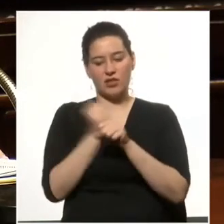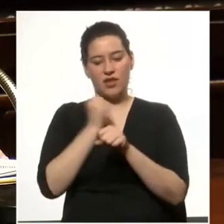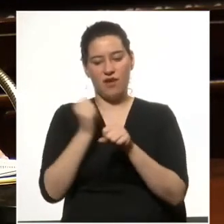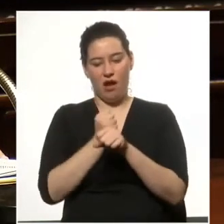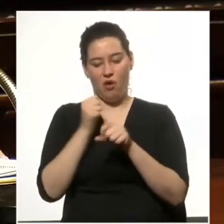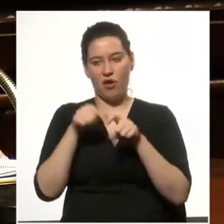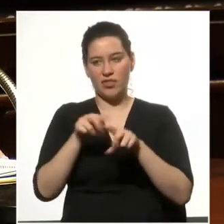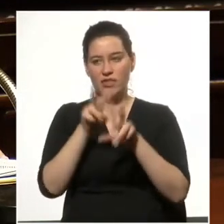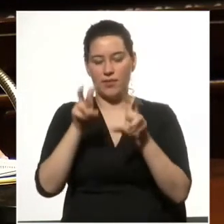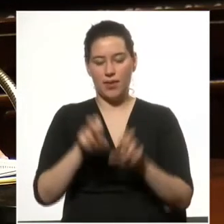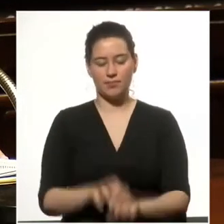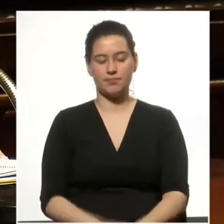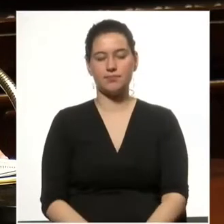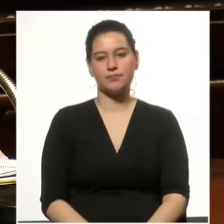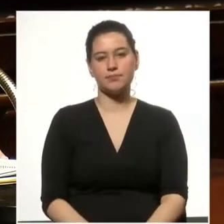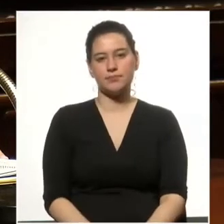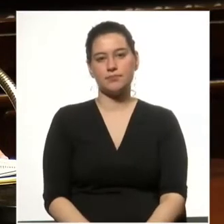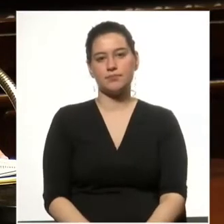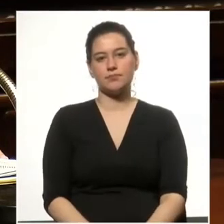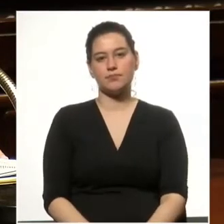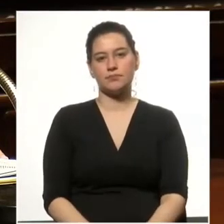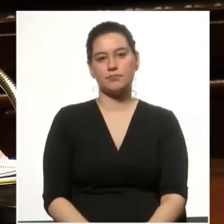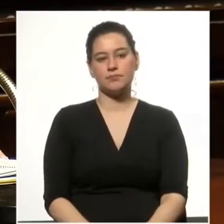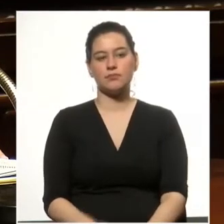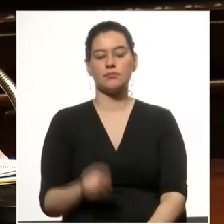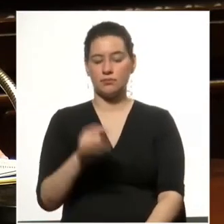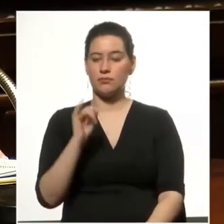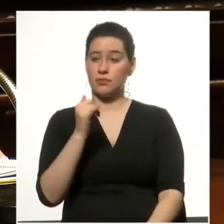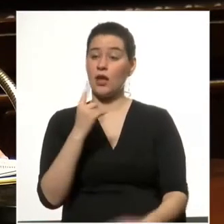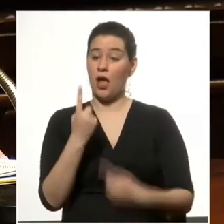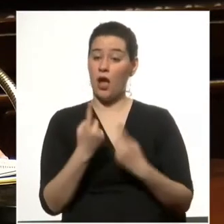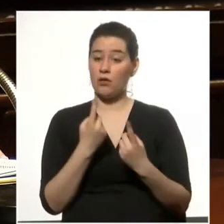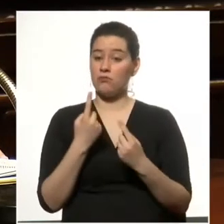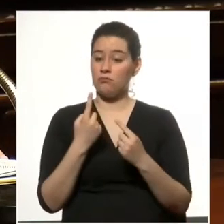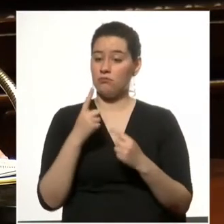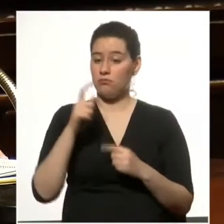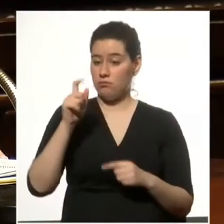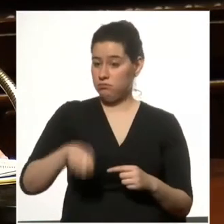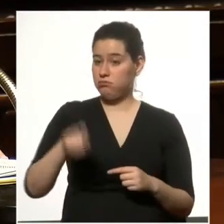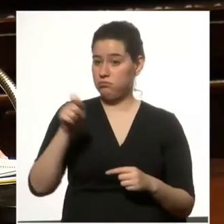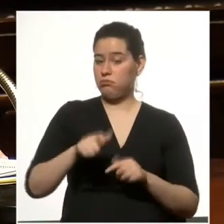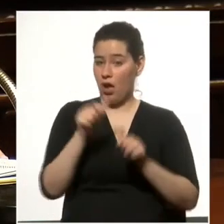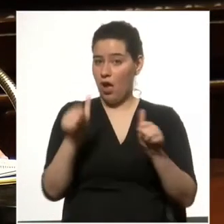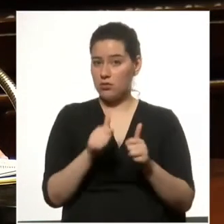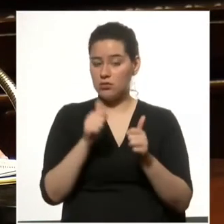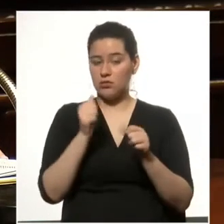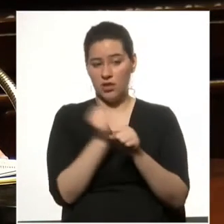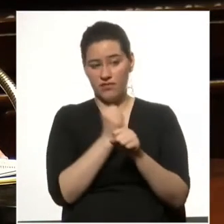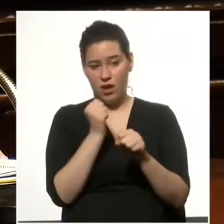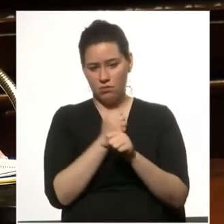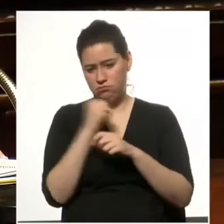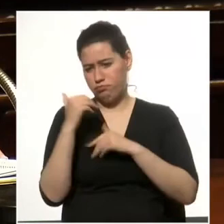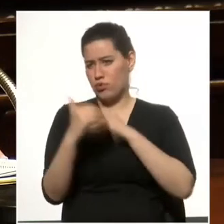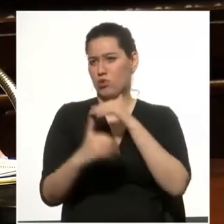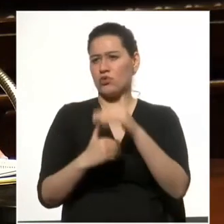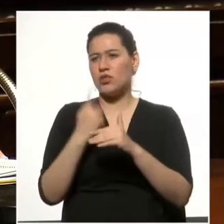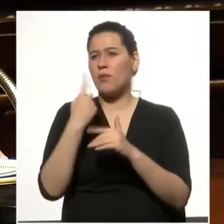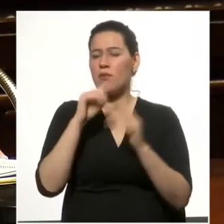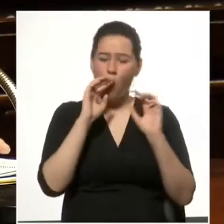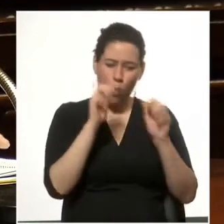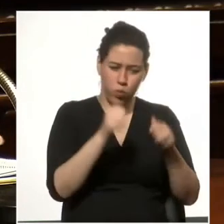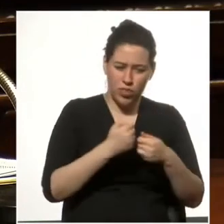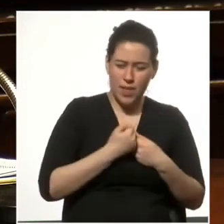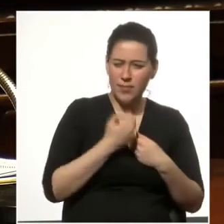esta causa. Donde sí hay méritos jurídicos para empezar un proceso por ocultamiento de la